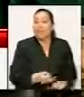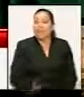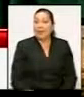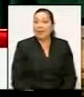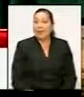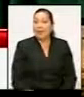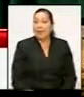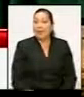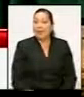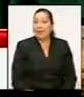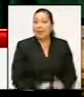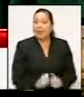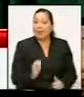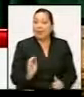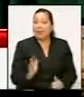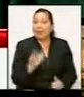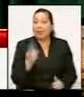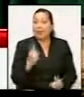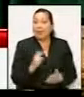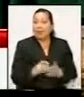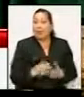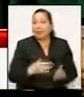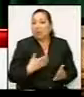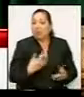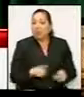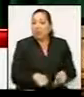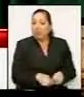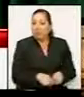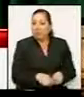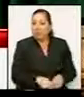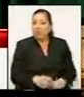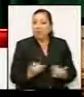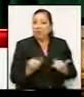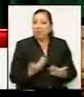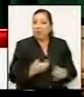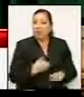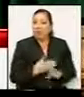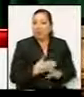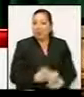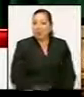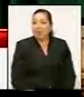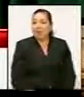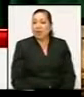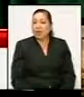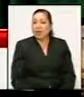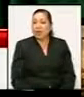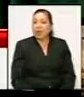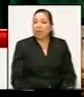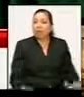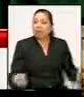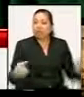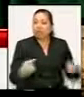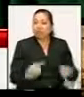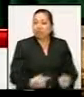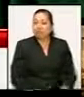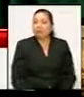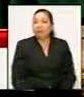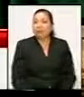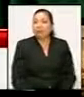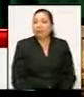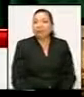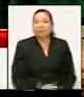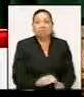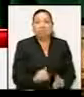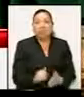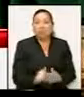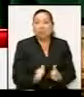en coordinación con ellos para que puedan también acceder a este tipo de compra local. Y de todas